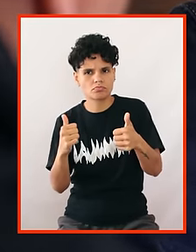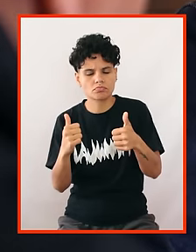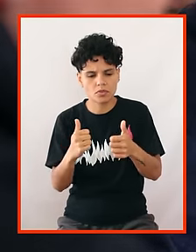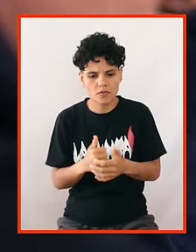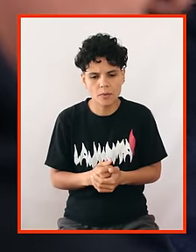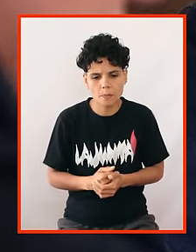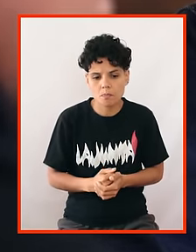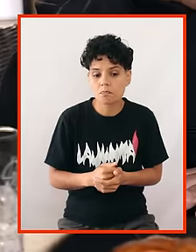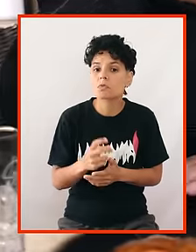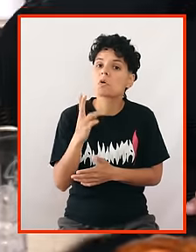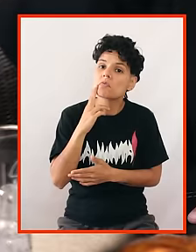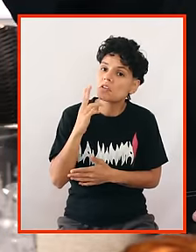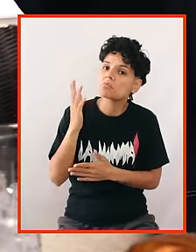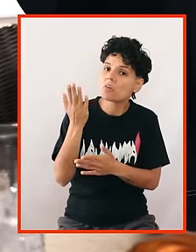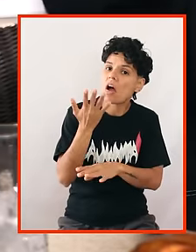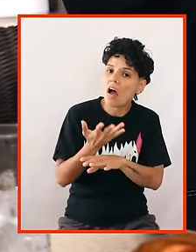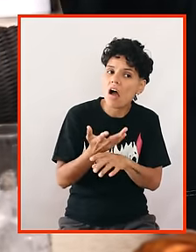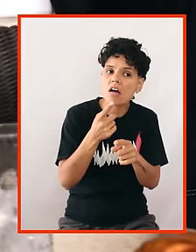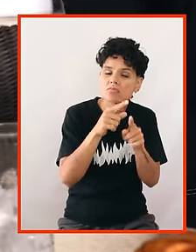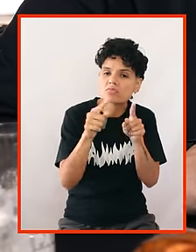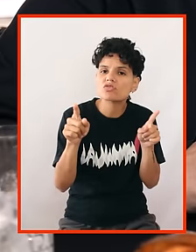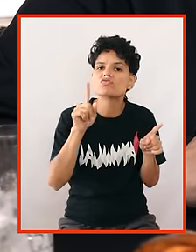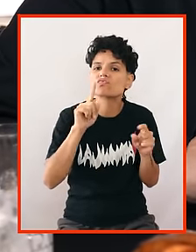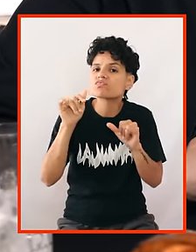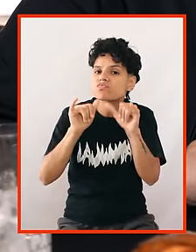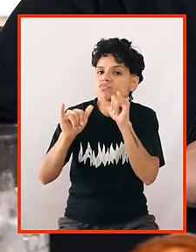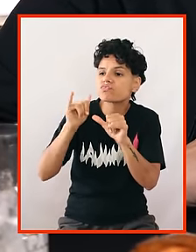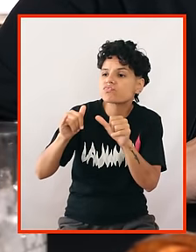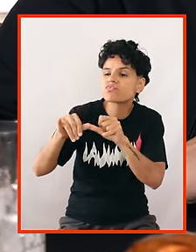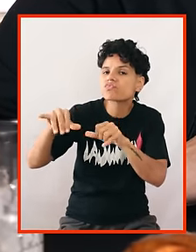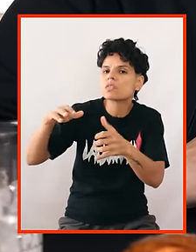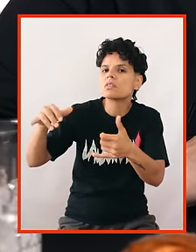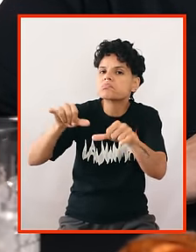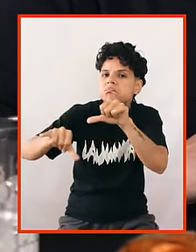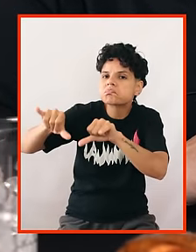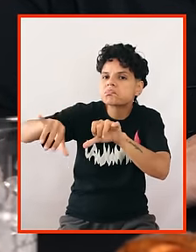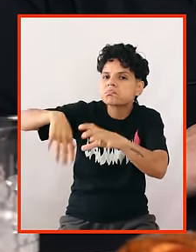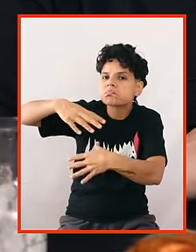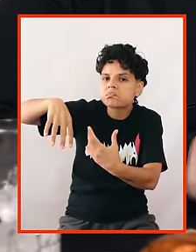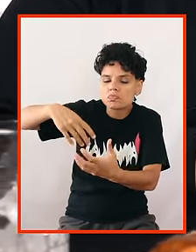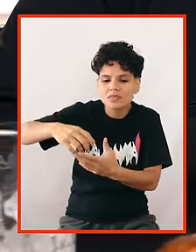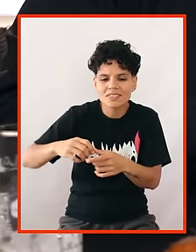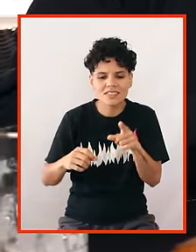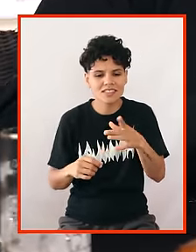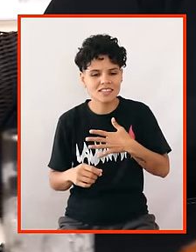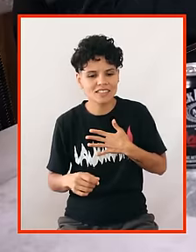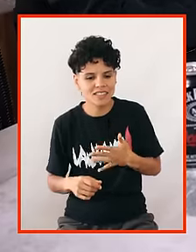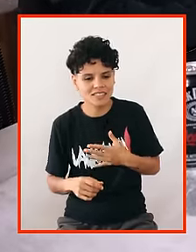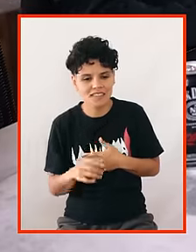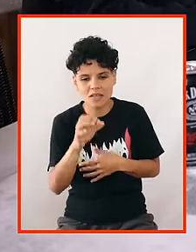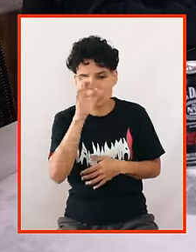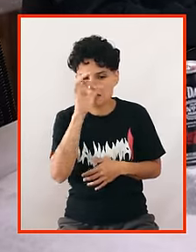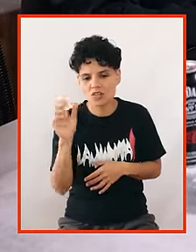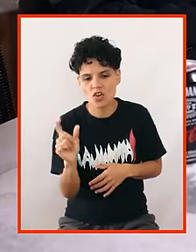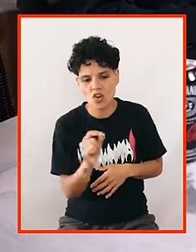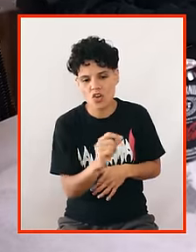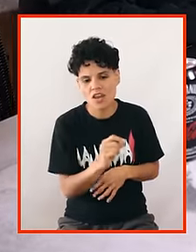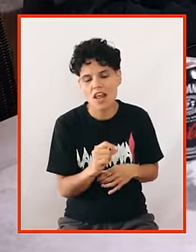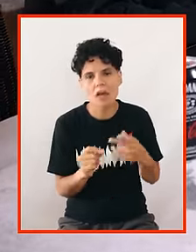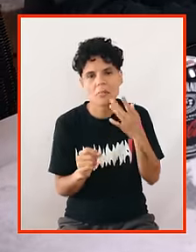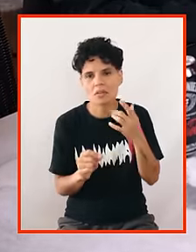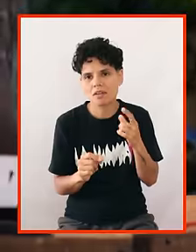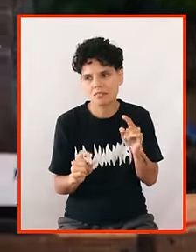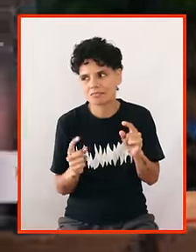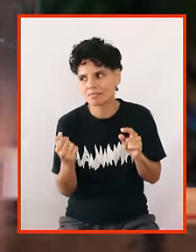Por ahora estoy acá, bien. Por ahora estoy bien. De algún vinito, lado sacamos. Tenemos una destilería aquí dentro de todo. ¿Atenía qué va a tomar usted? Me traje una piscola,